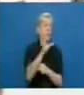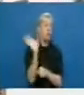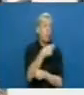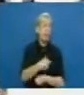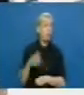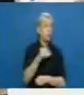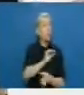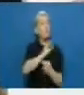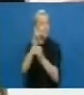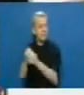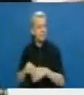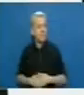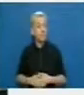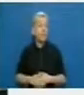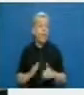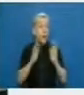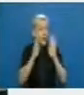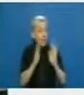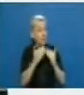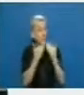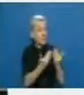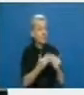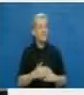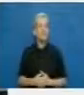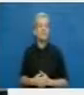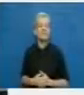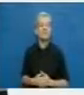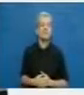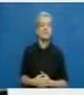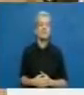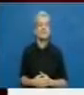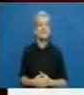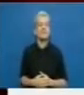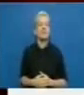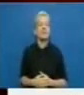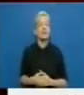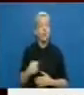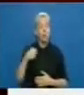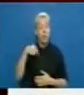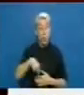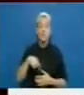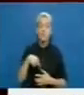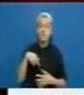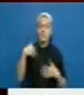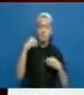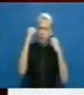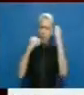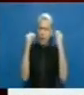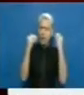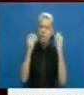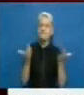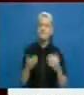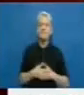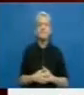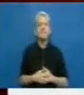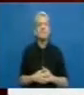Bueno, muchísimas gracias, Mario. Yo veo en el país hoy día muy preocupado por el tema fiscal. Si uno ve lo